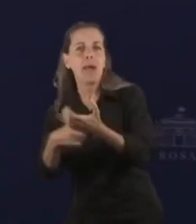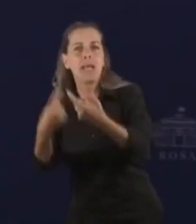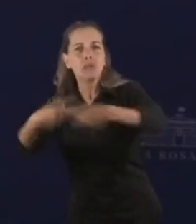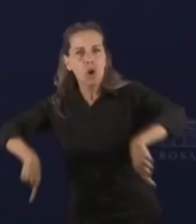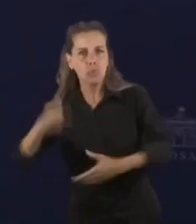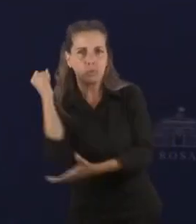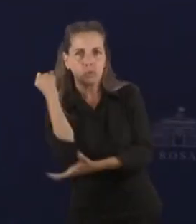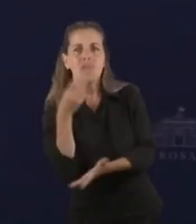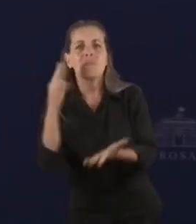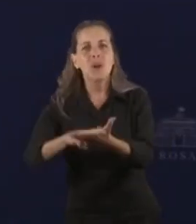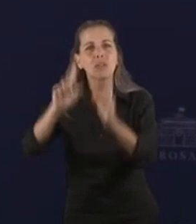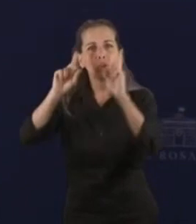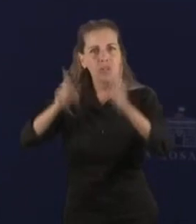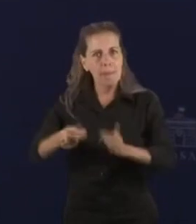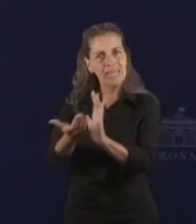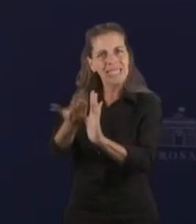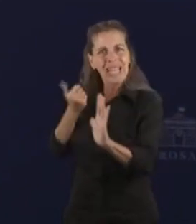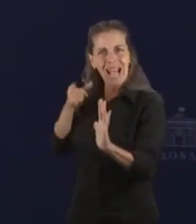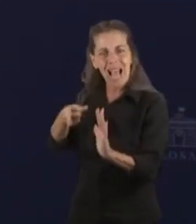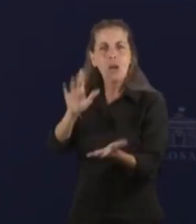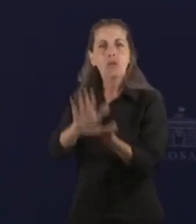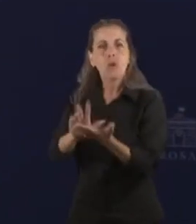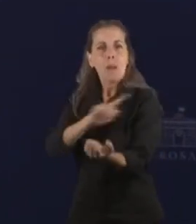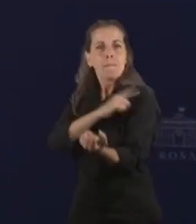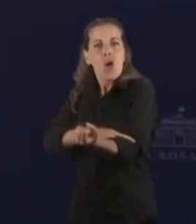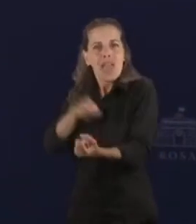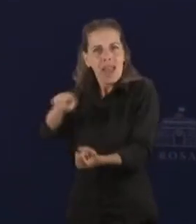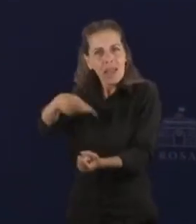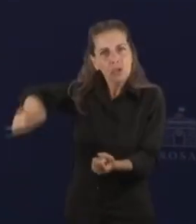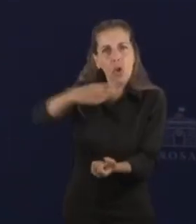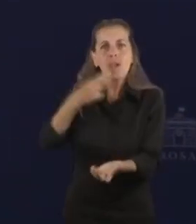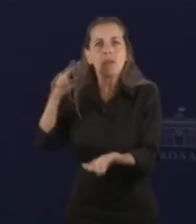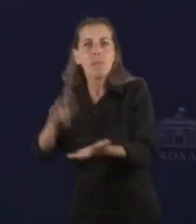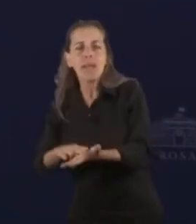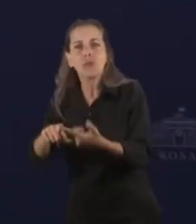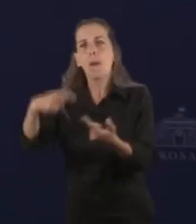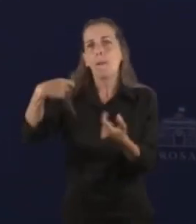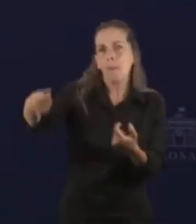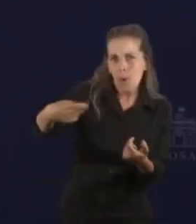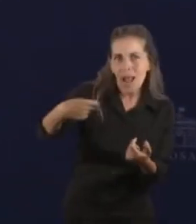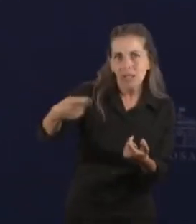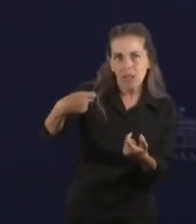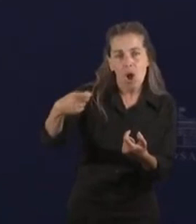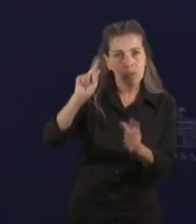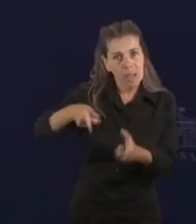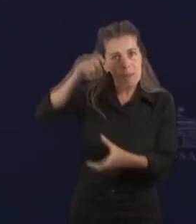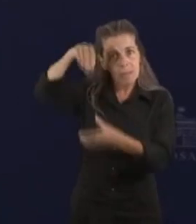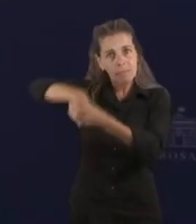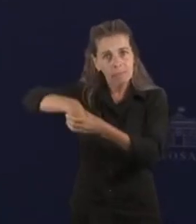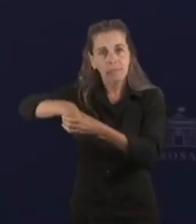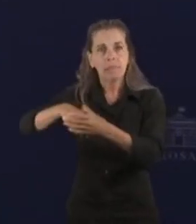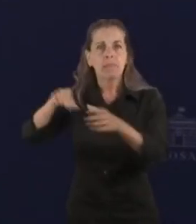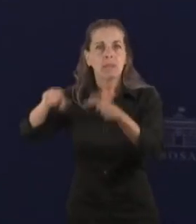facultades delegadas en materia eh fiscal y previsional que por supuesto son parte de este de este